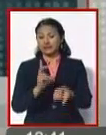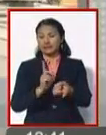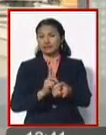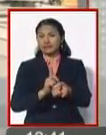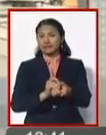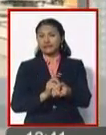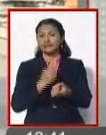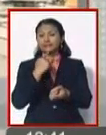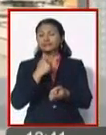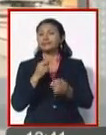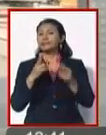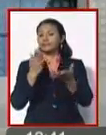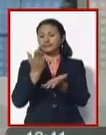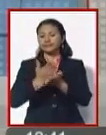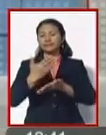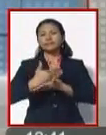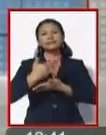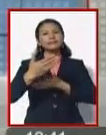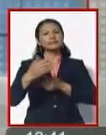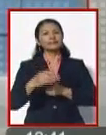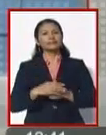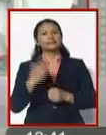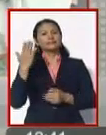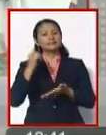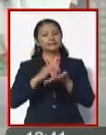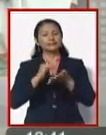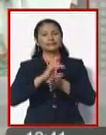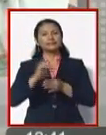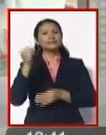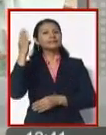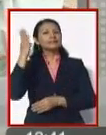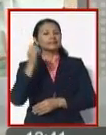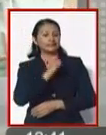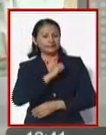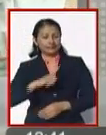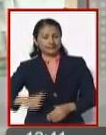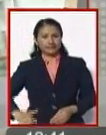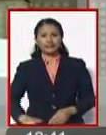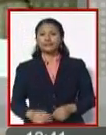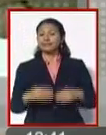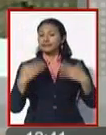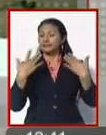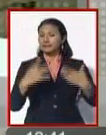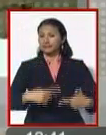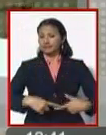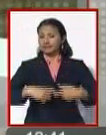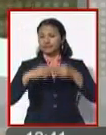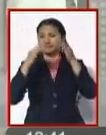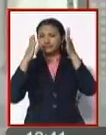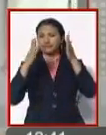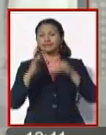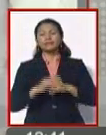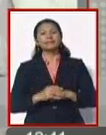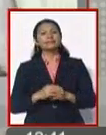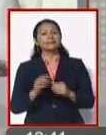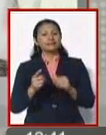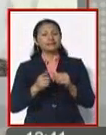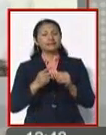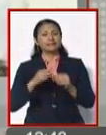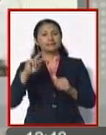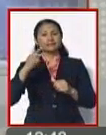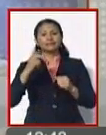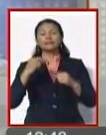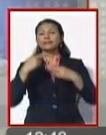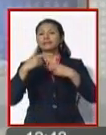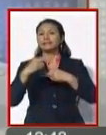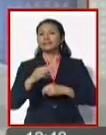Médicos de FECIRME amenazan con un paro la próxima semana ante el incumplimiento de un bono de la alcaldía. La medida suspenderá la atención en los centros de primer y segundo